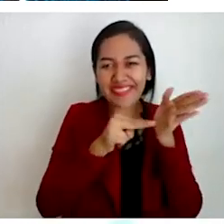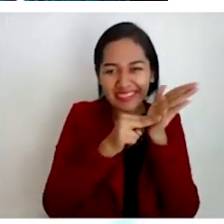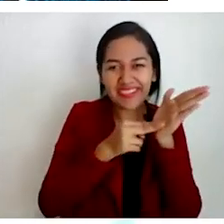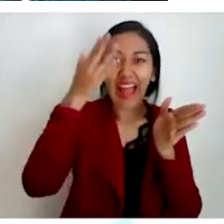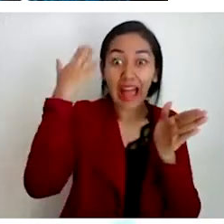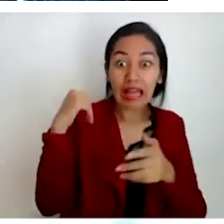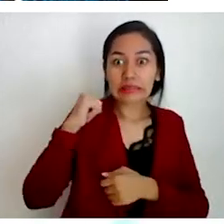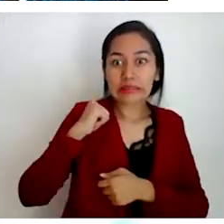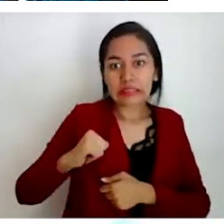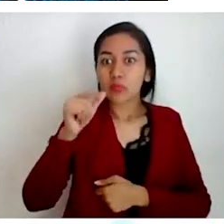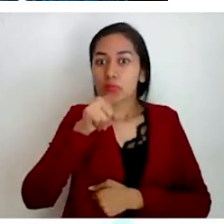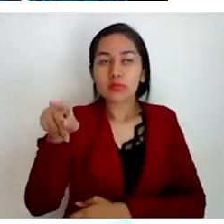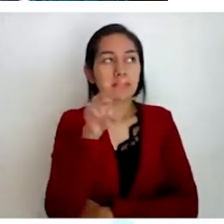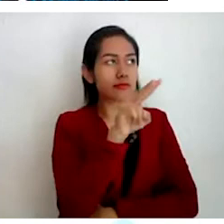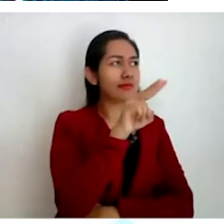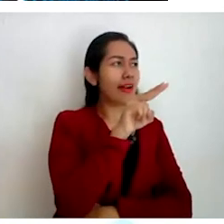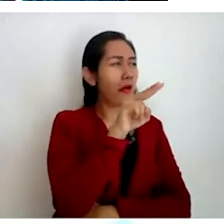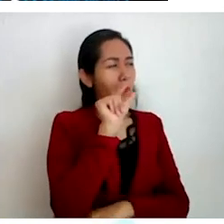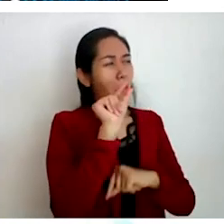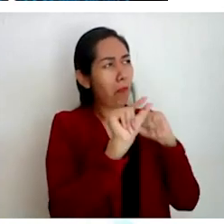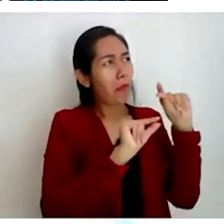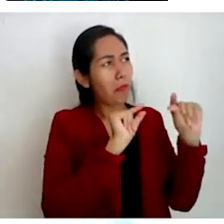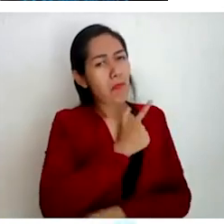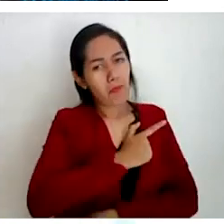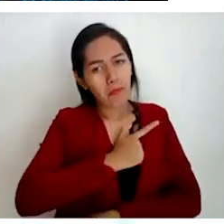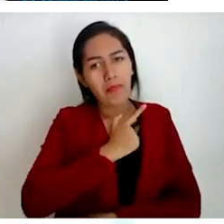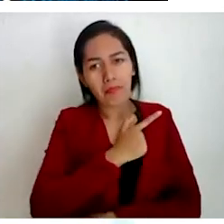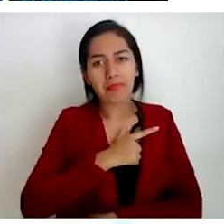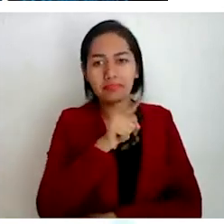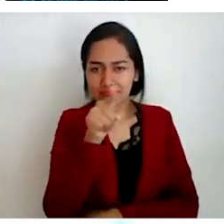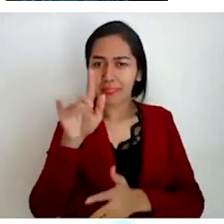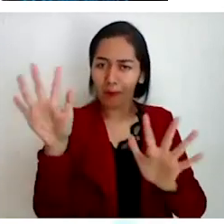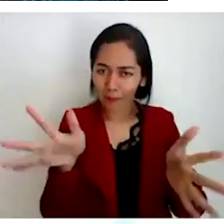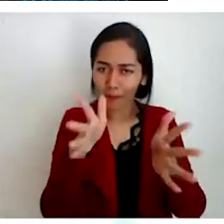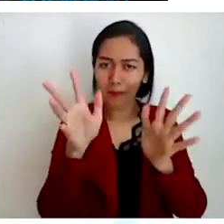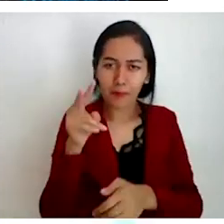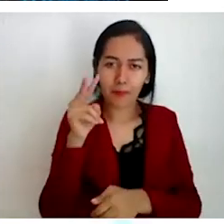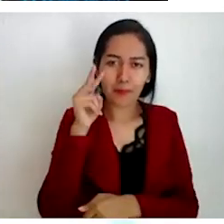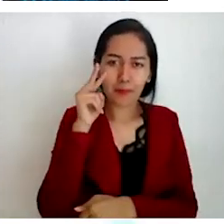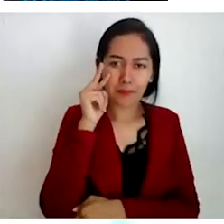hay en creo que así se escribe Krakauer, ¿no?